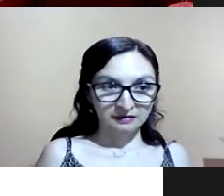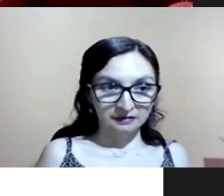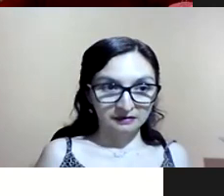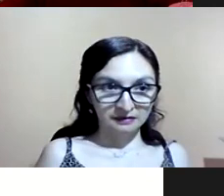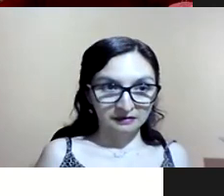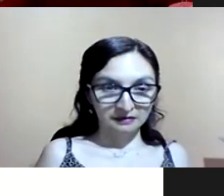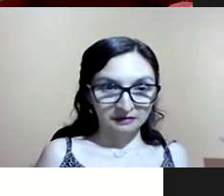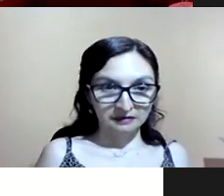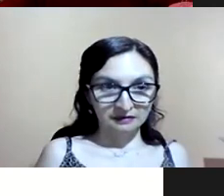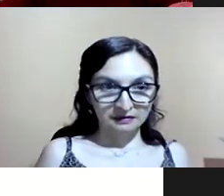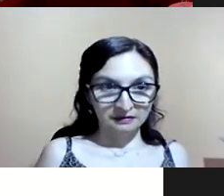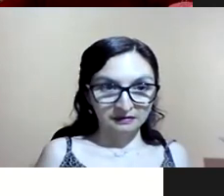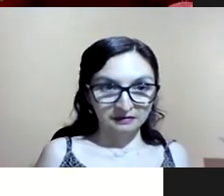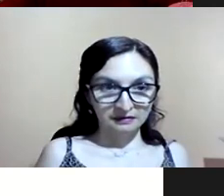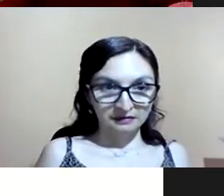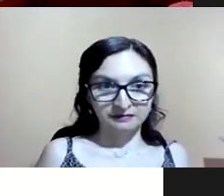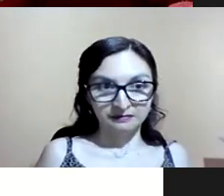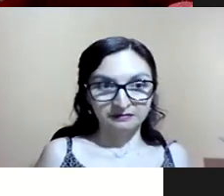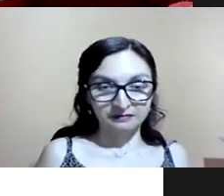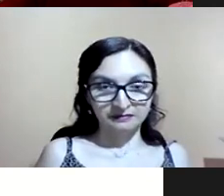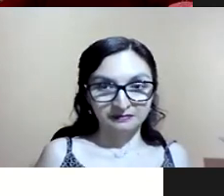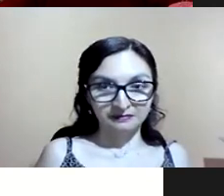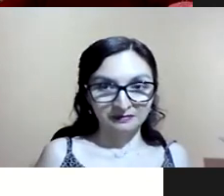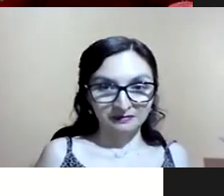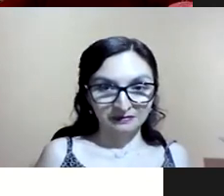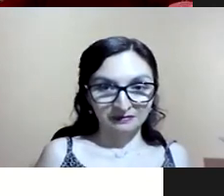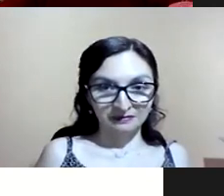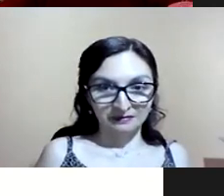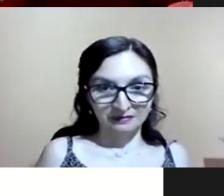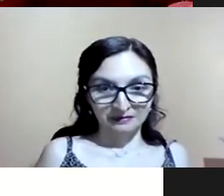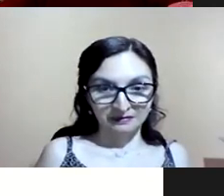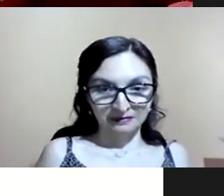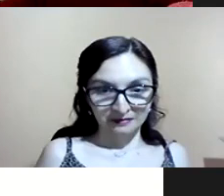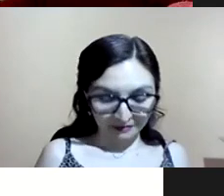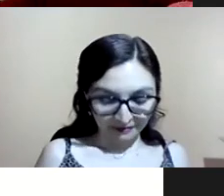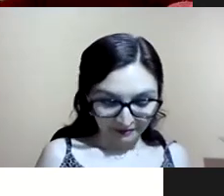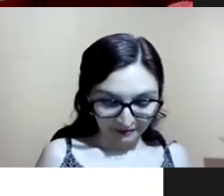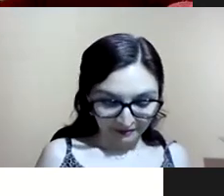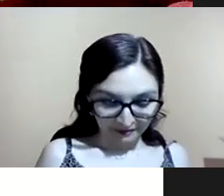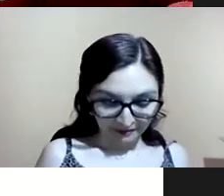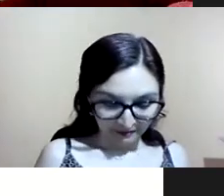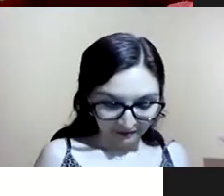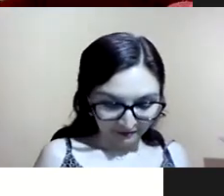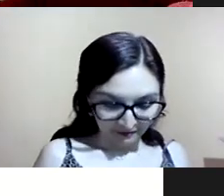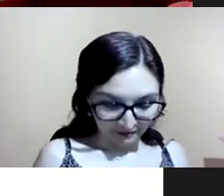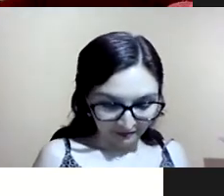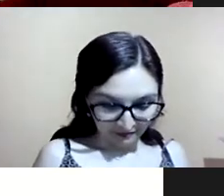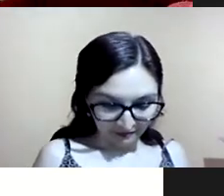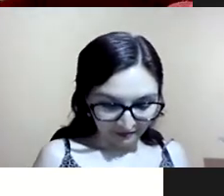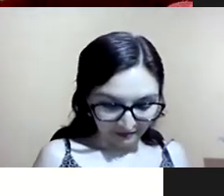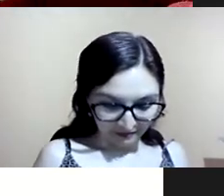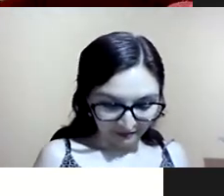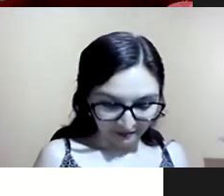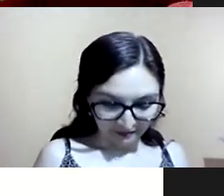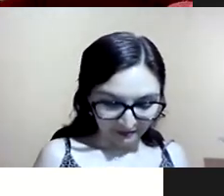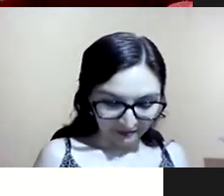Disculpen, creo que el licenciado ha tenido una falla en su equipo. Vamos a esperar, por favor, unos momentos para que pueda culminar con la